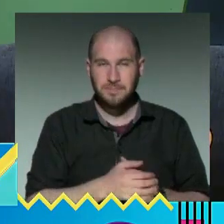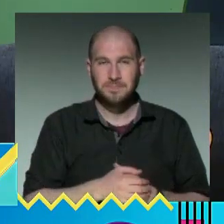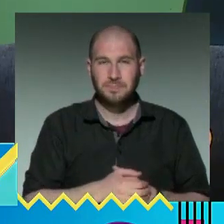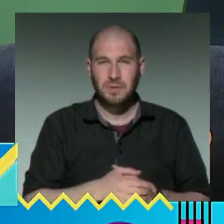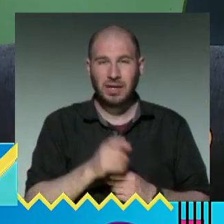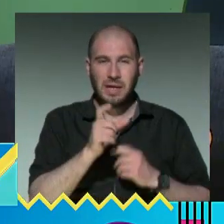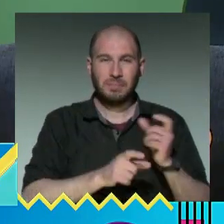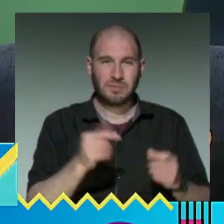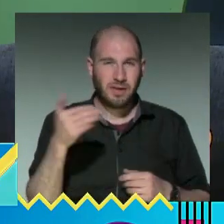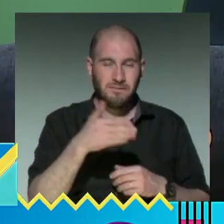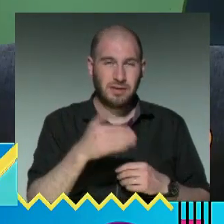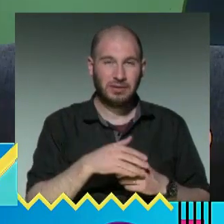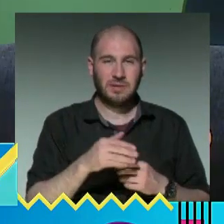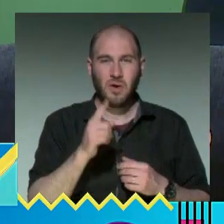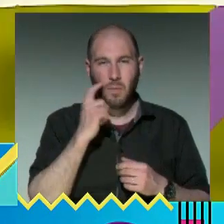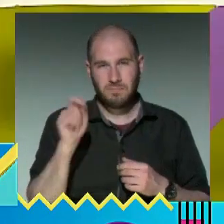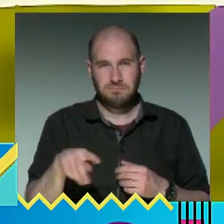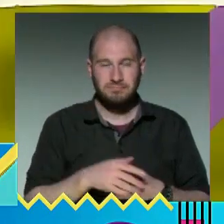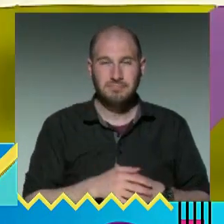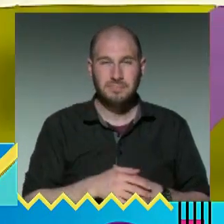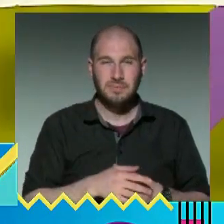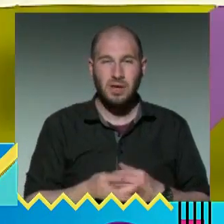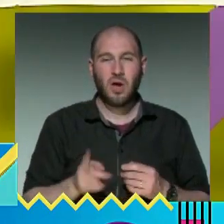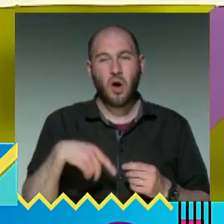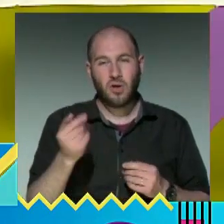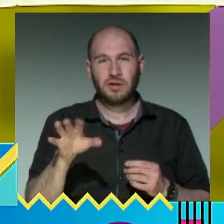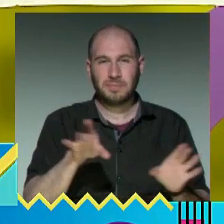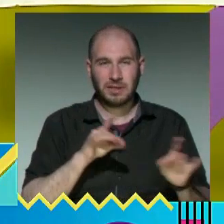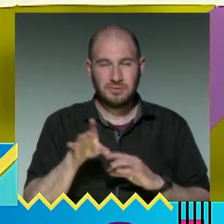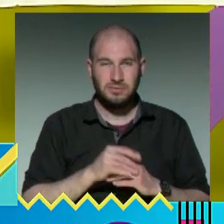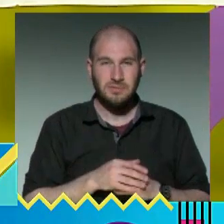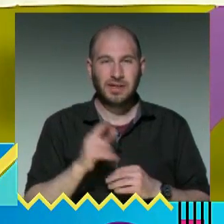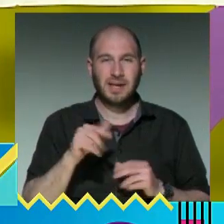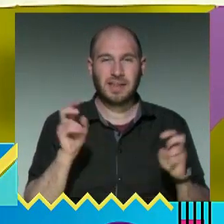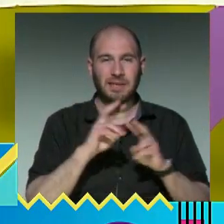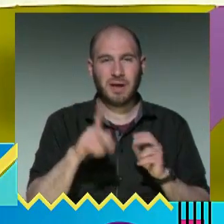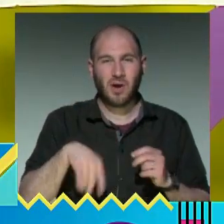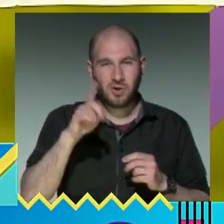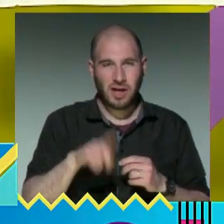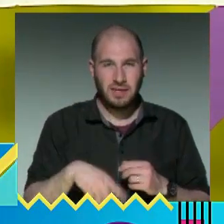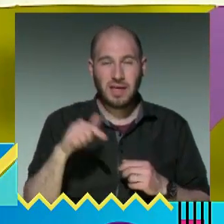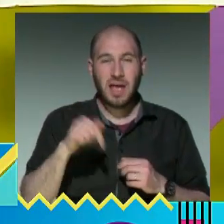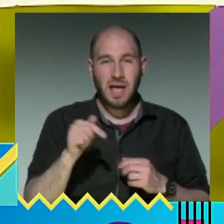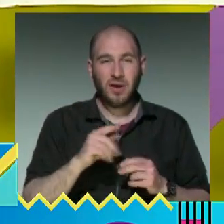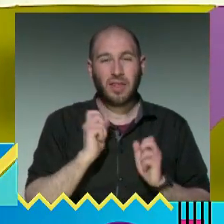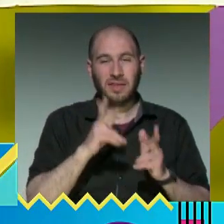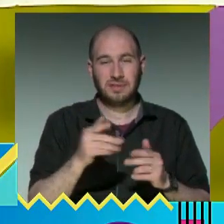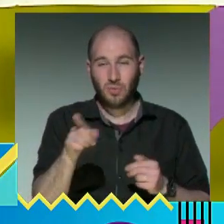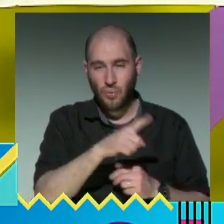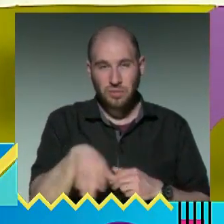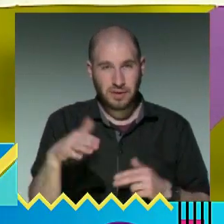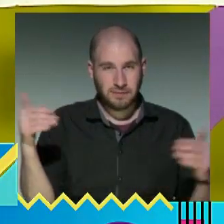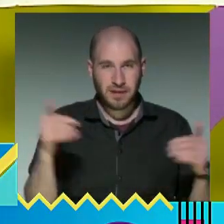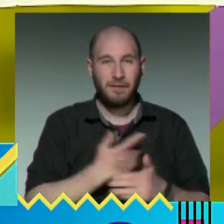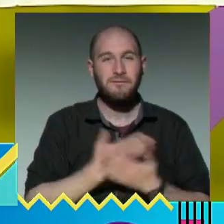con la gente que se acerque, de Tato Moreno. Bien, otra invitación hecha entonces en el marco de estas jornadas. Ahora sí, decirles a ellos que están